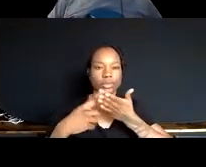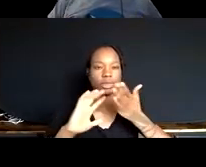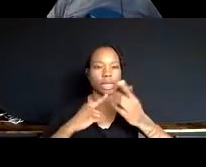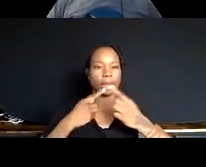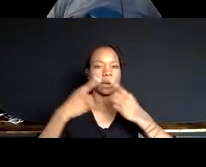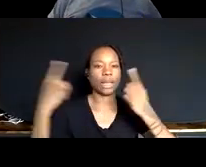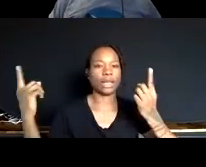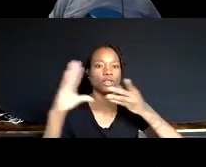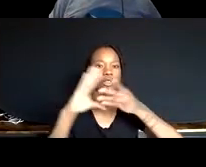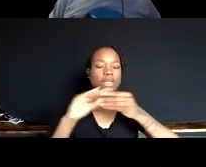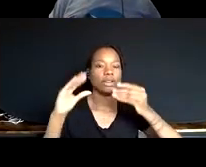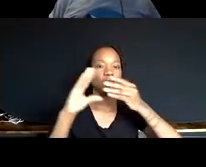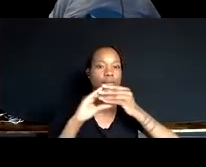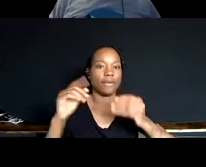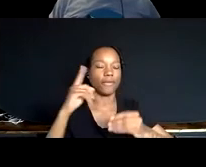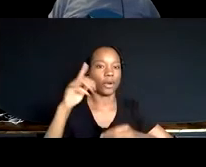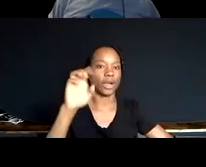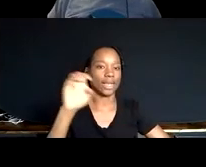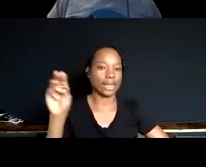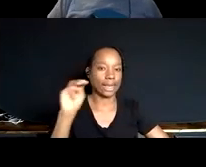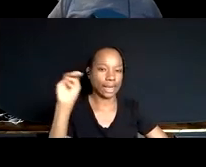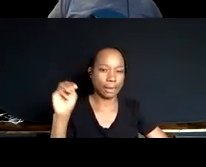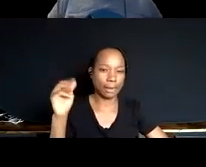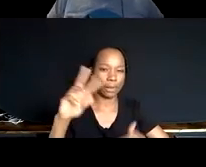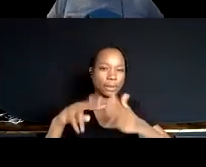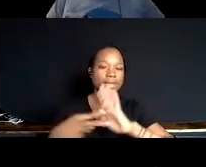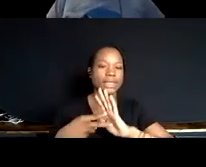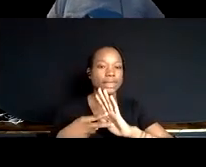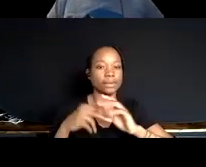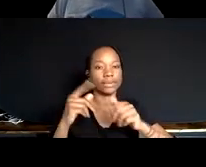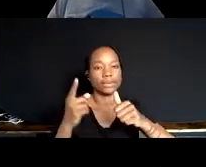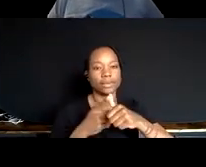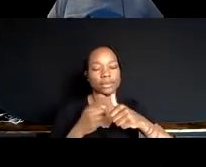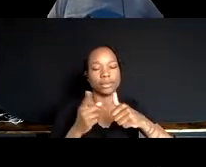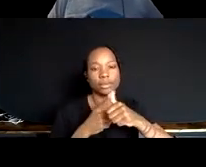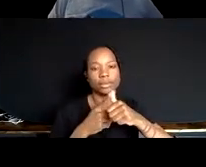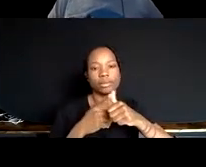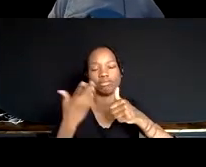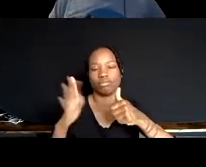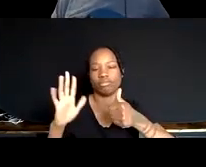electrónico y de qué se trata. Lo primero